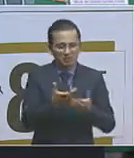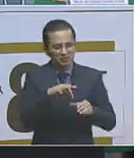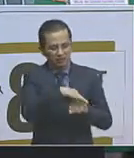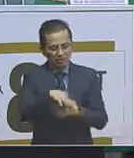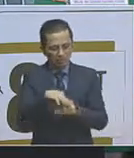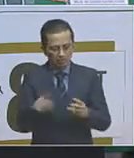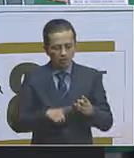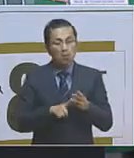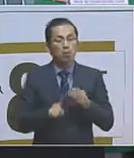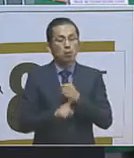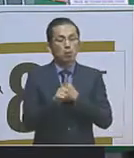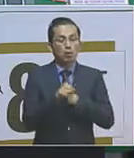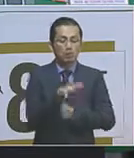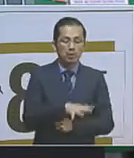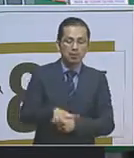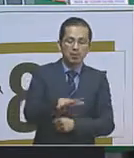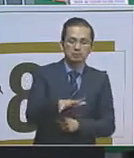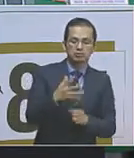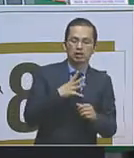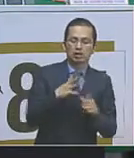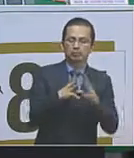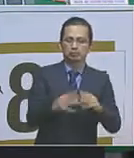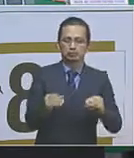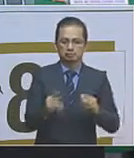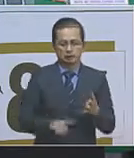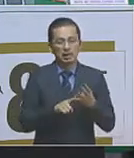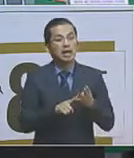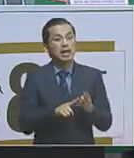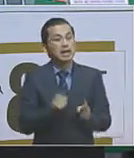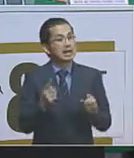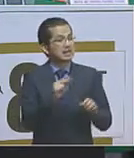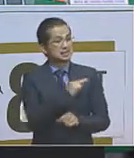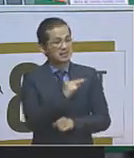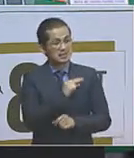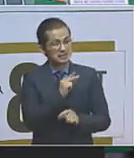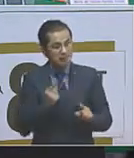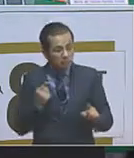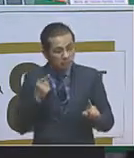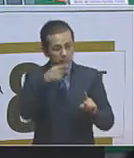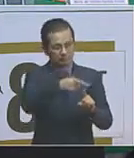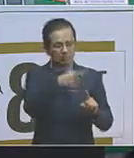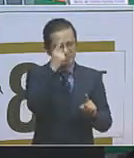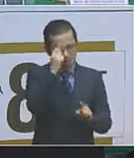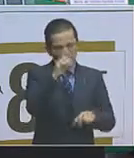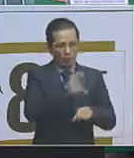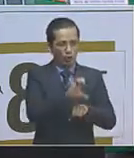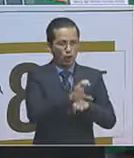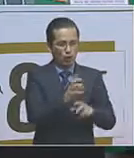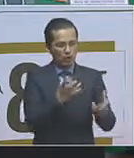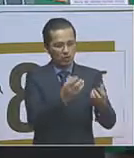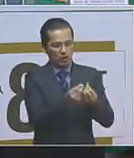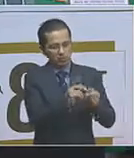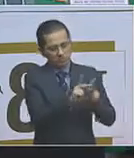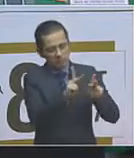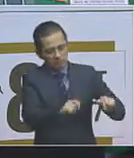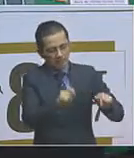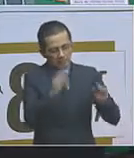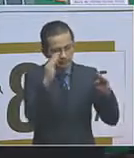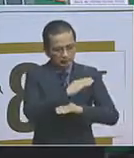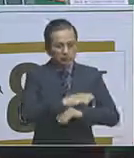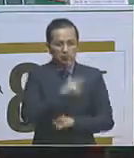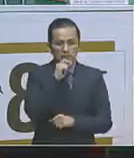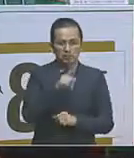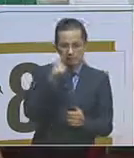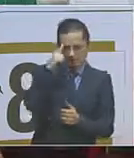sociales misiones especiales como la misión de apoyo al proceso de paz en colombia' la misión contra la corrupción y la impunidad